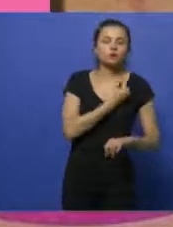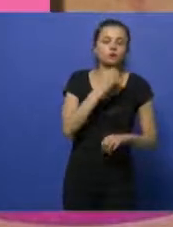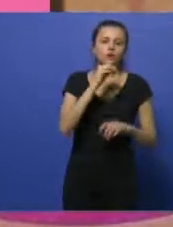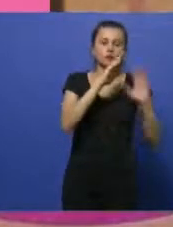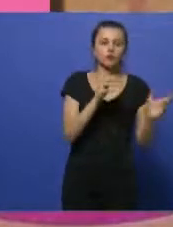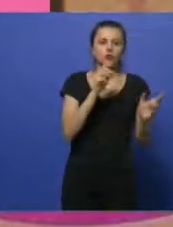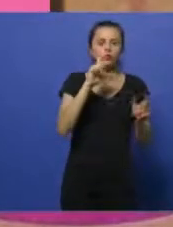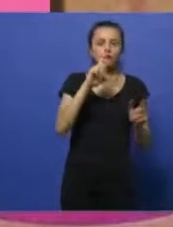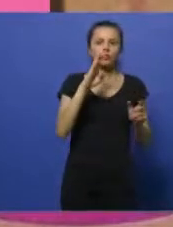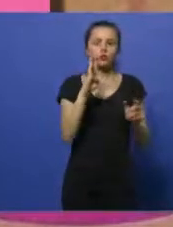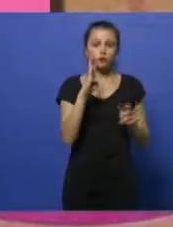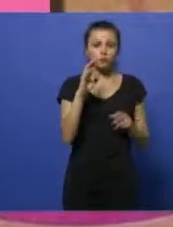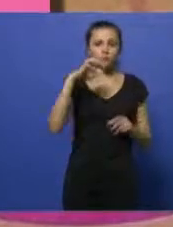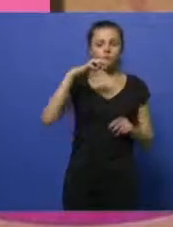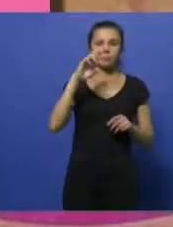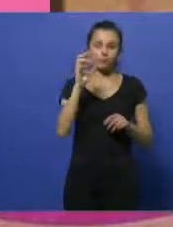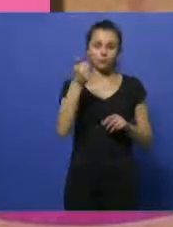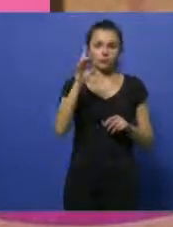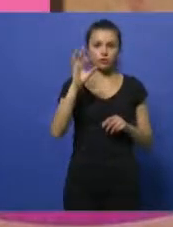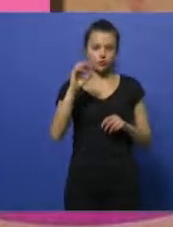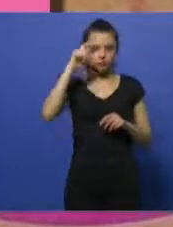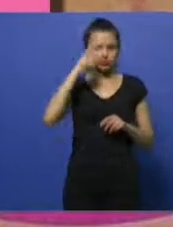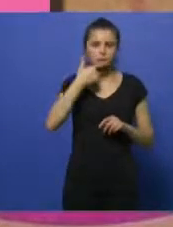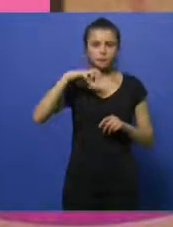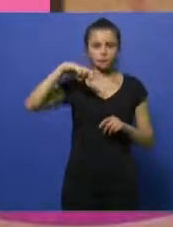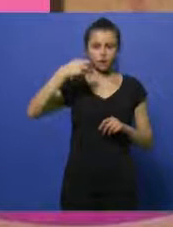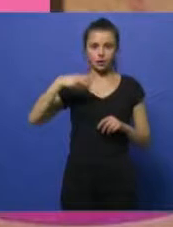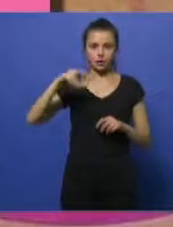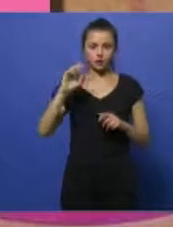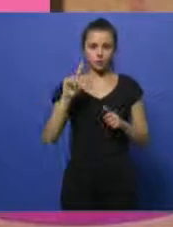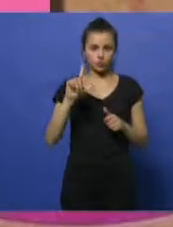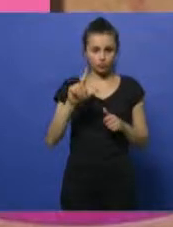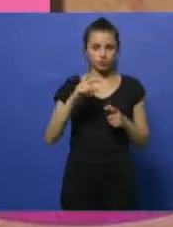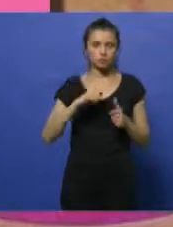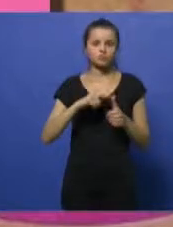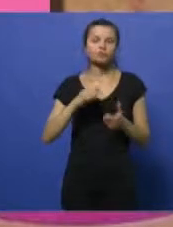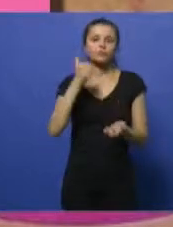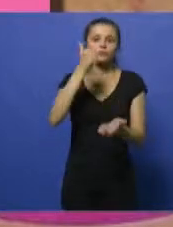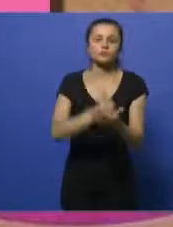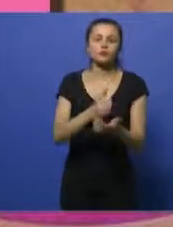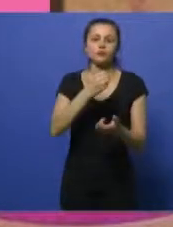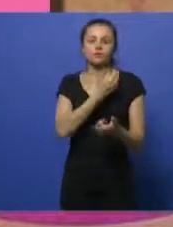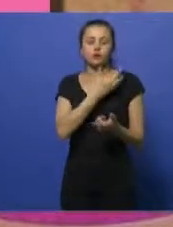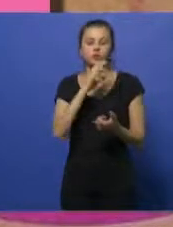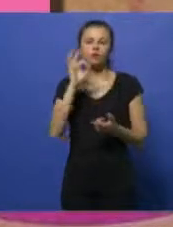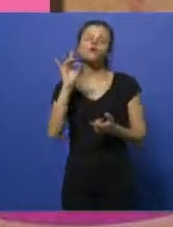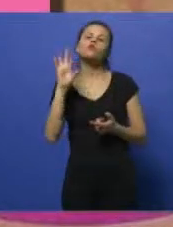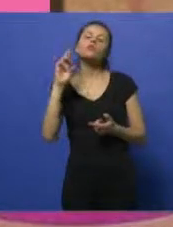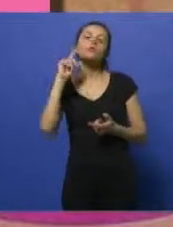en Villanueva. Los artistas que se van a presentar, Fabricio Rodríguez, como bien decía Débora, la mamá en la